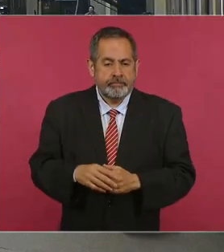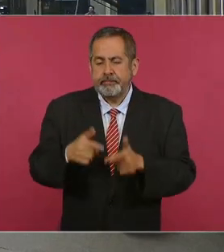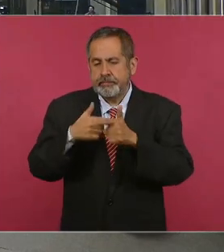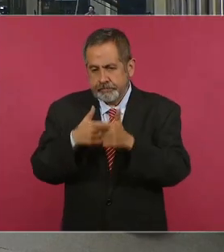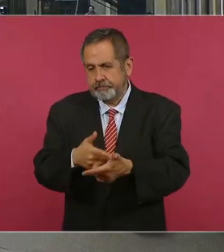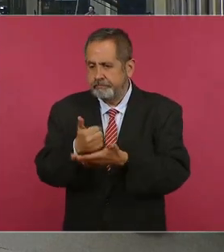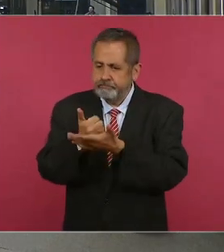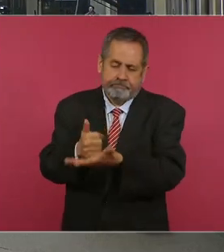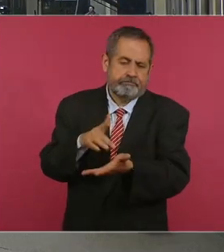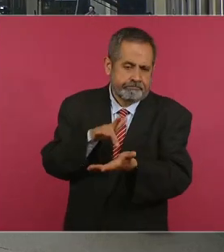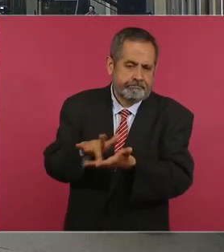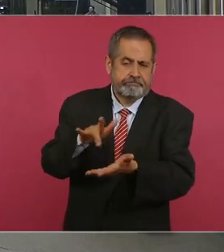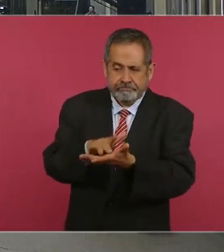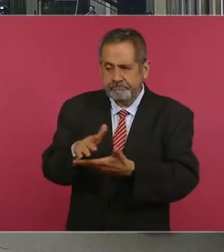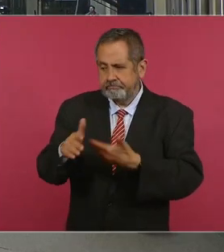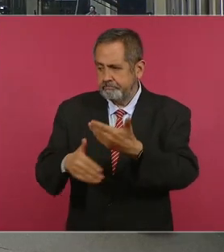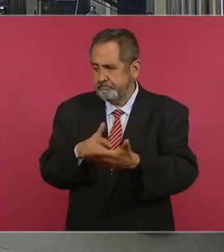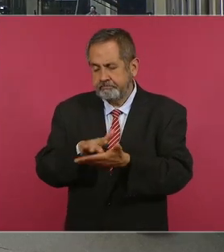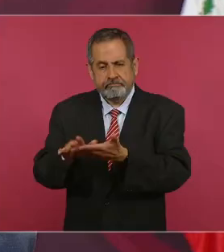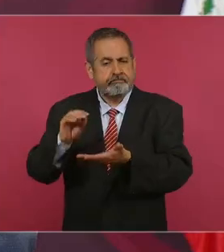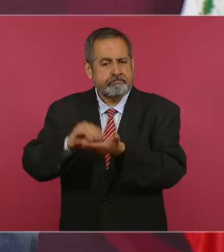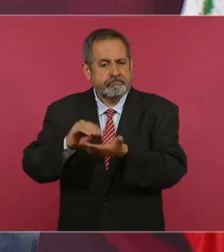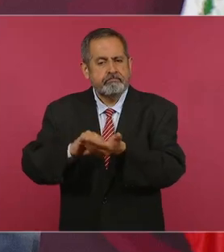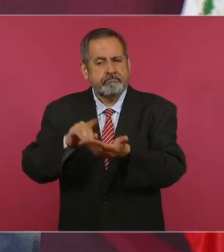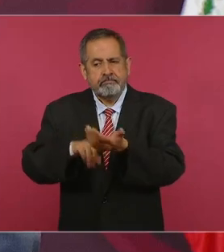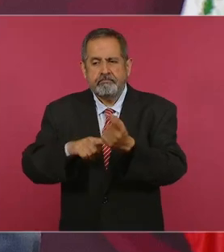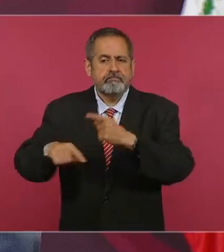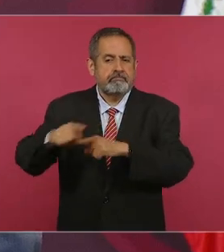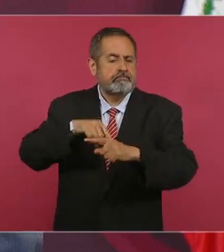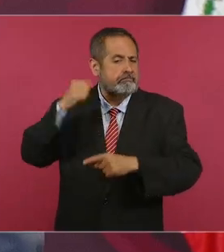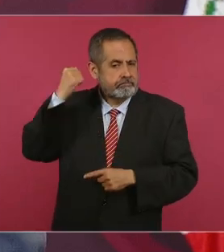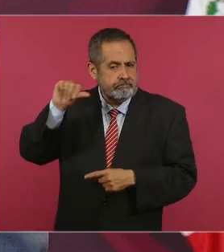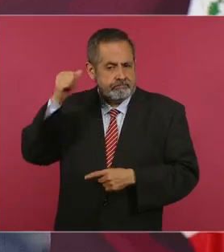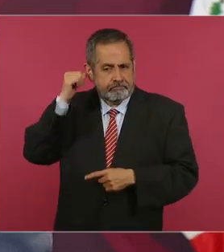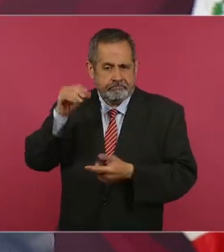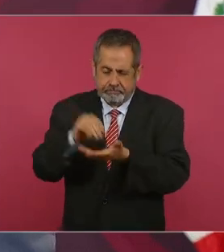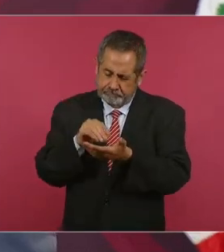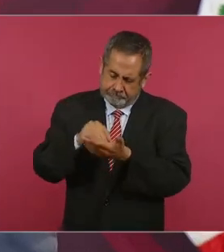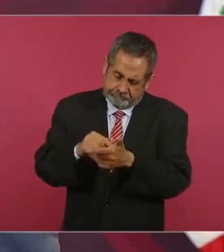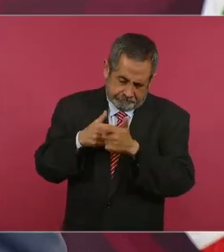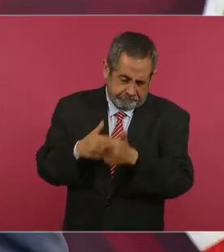seguir ayudando en Acapulco.